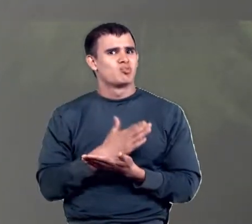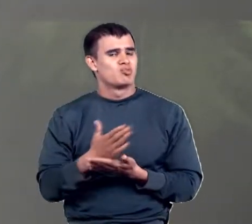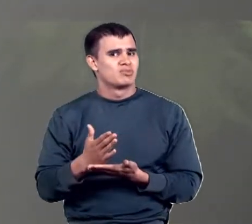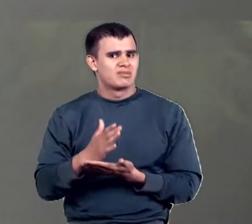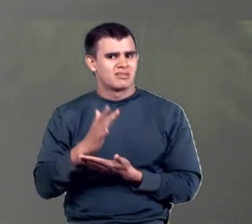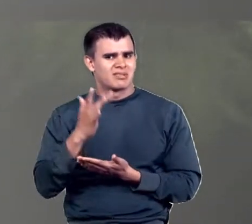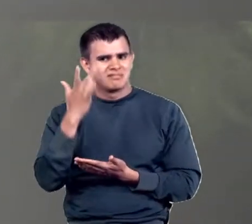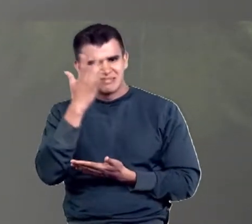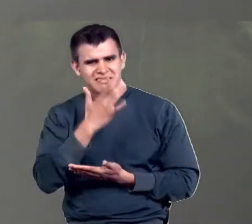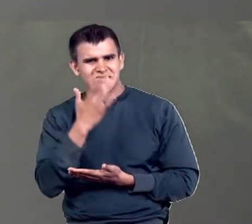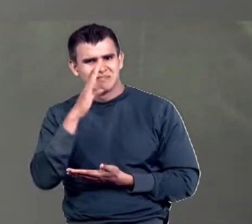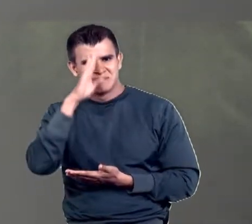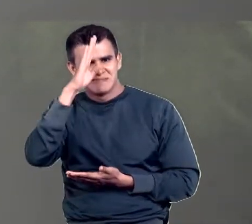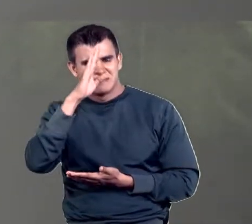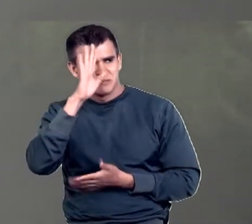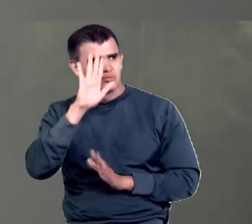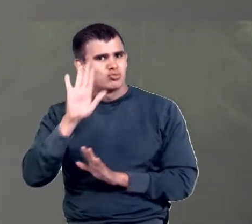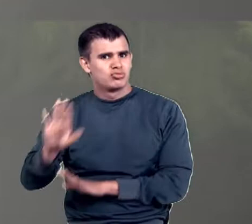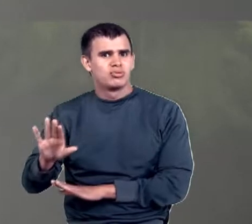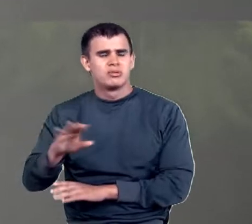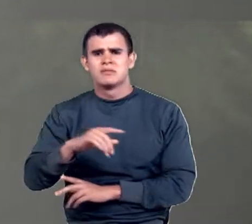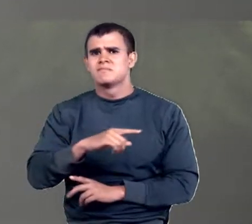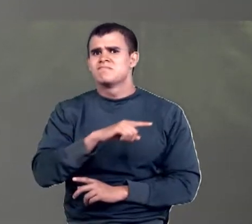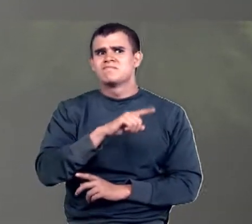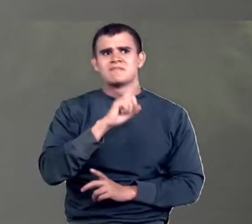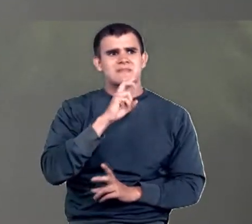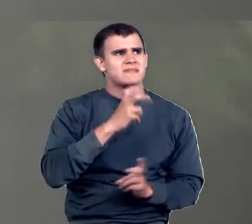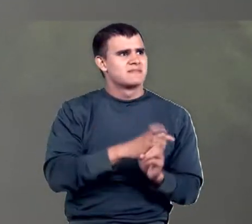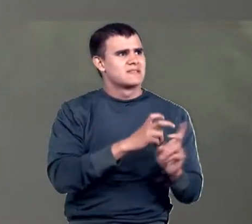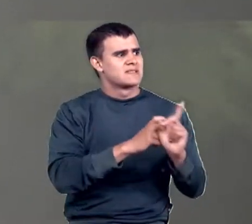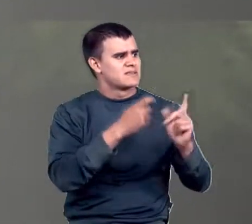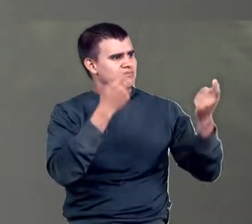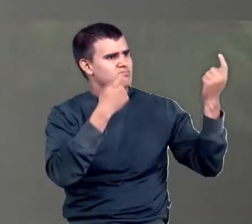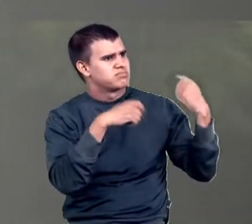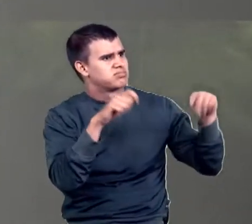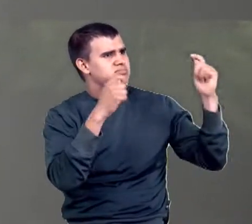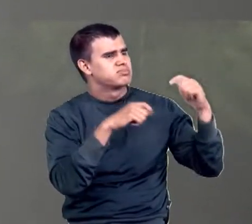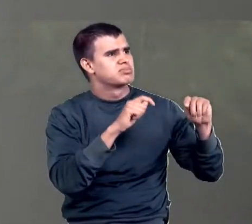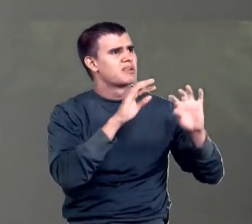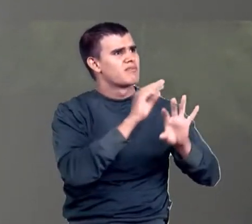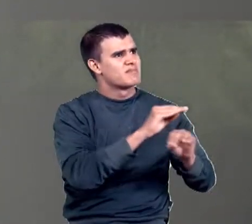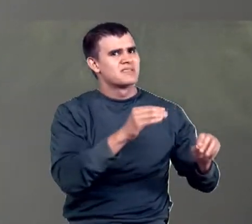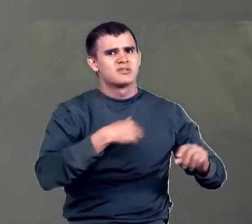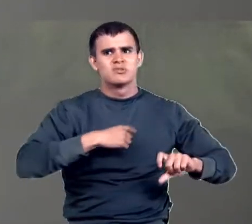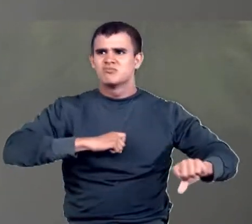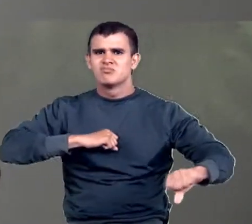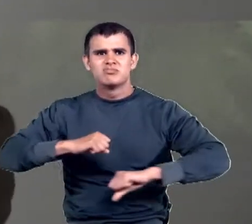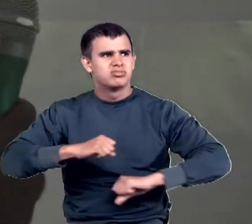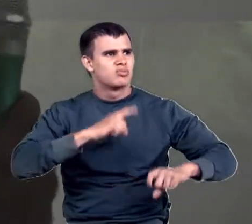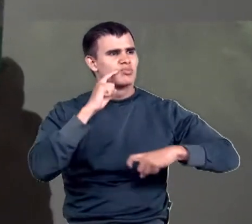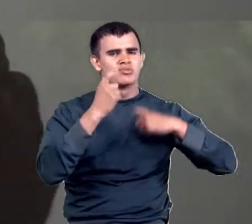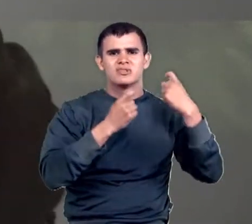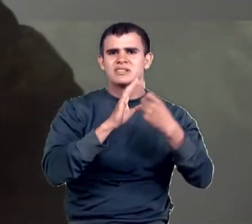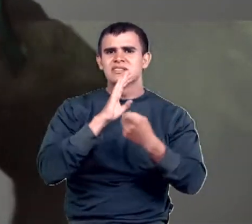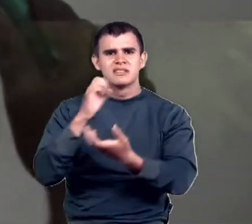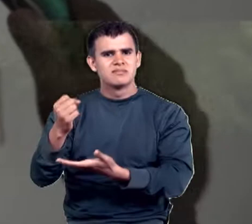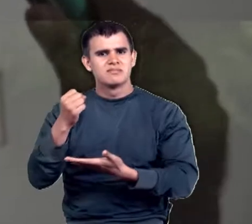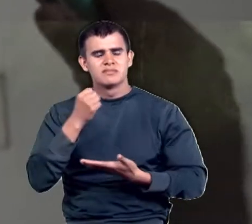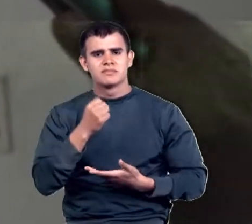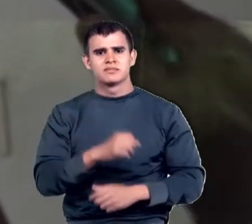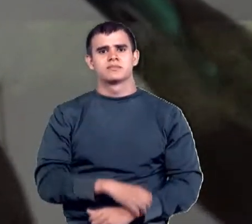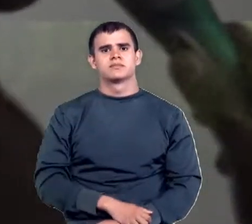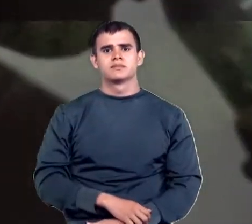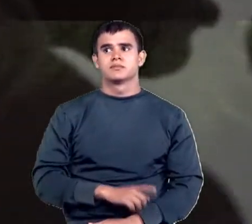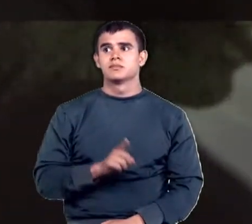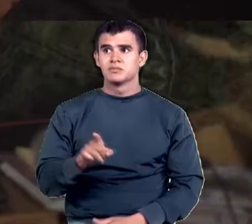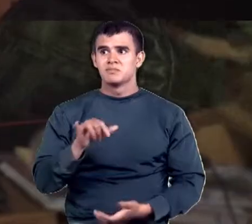eso dificulta de alguna manera el tema de la conformación de los grupos, de promoción de los grupos y de autogestión y